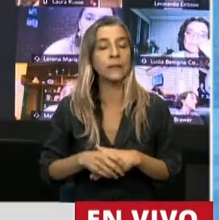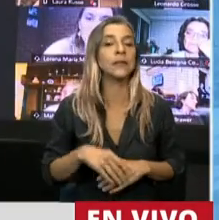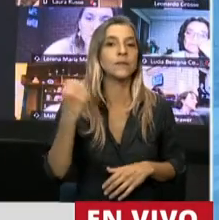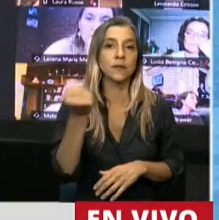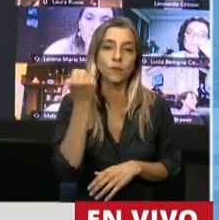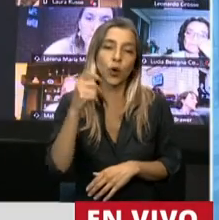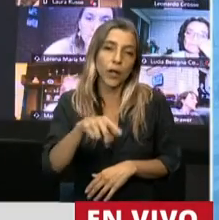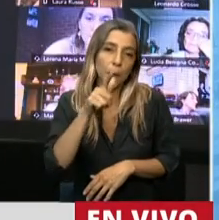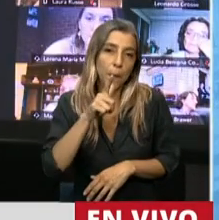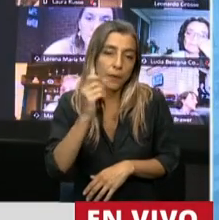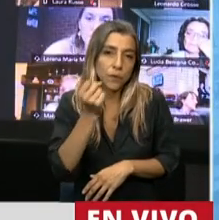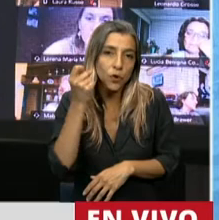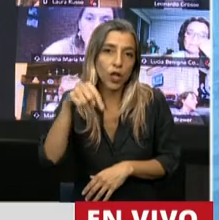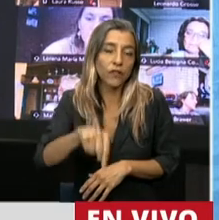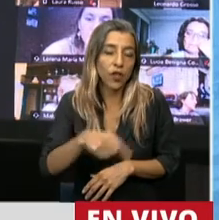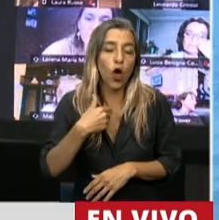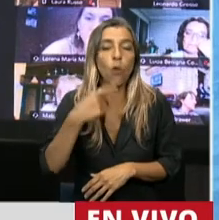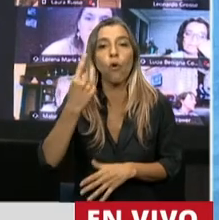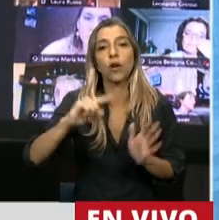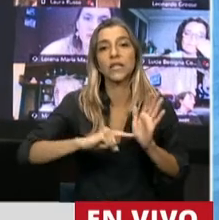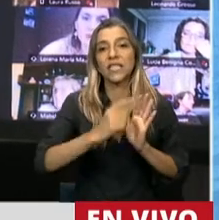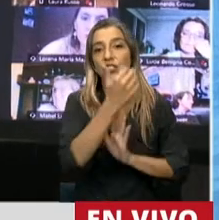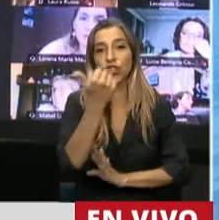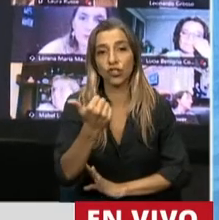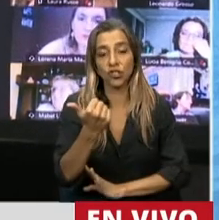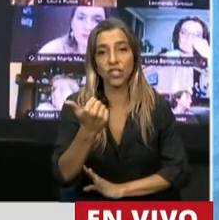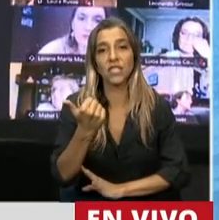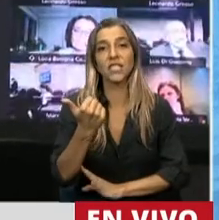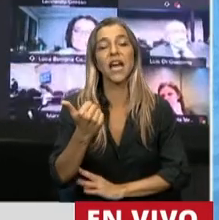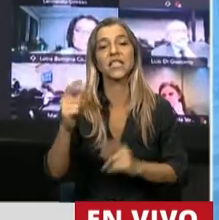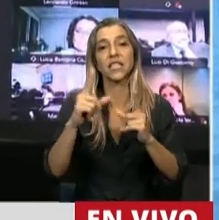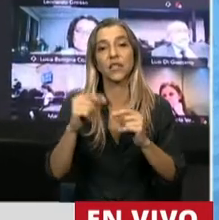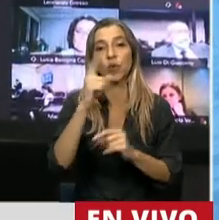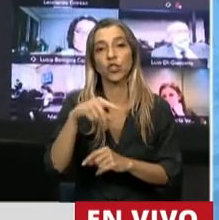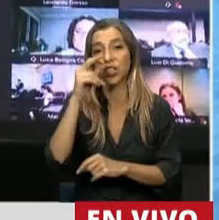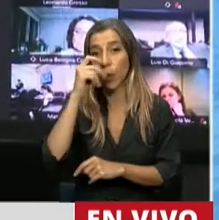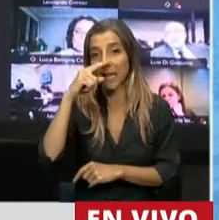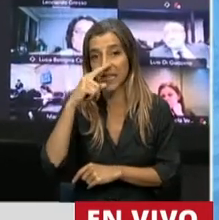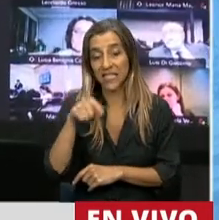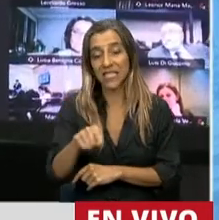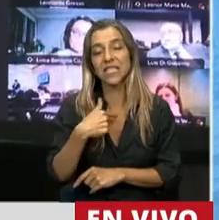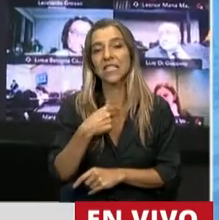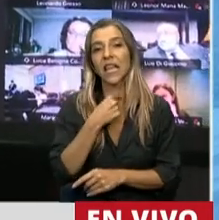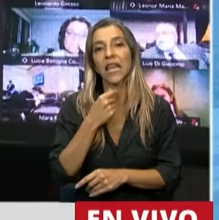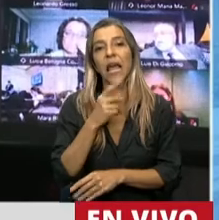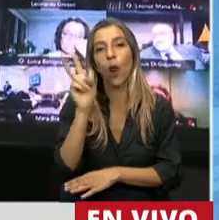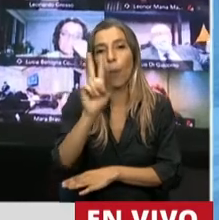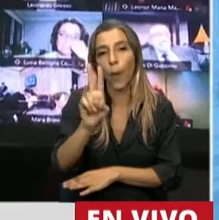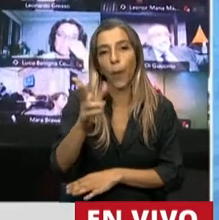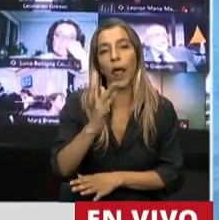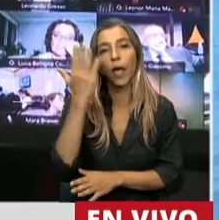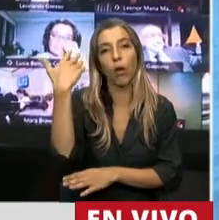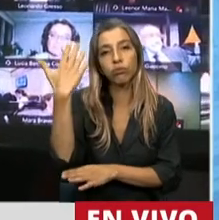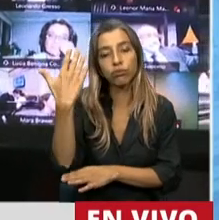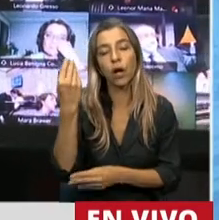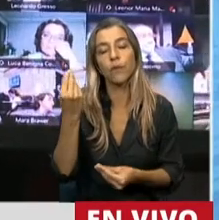dejar pasar y en el marco del inciso 6 del artículo 127 vengo a presentar esta cuestión de privilegios por hecho